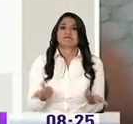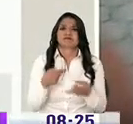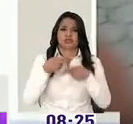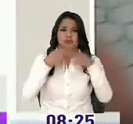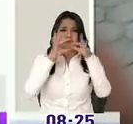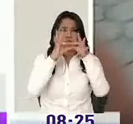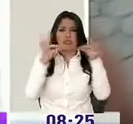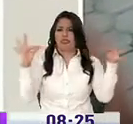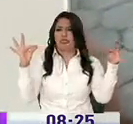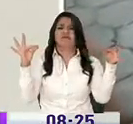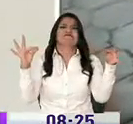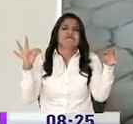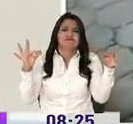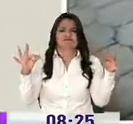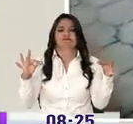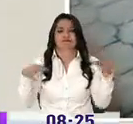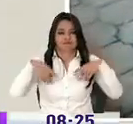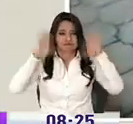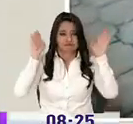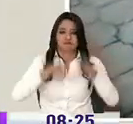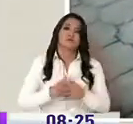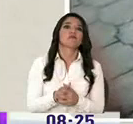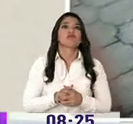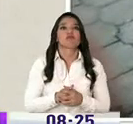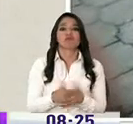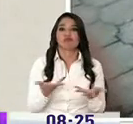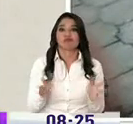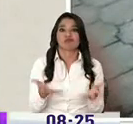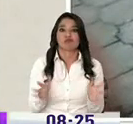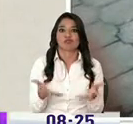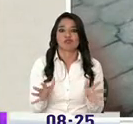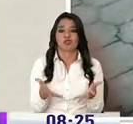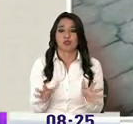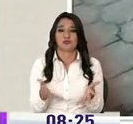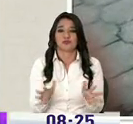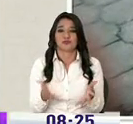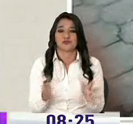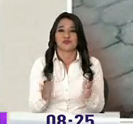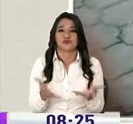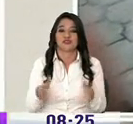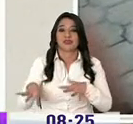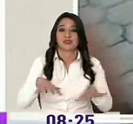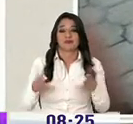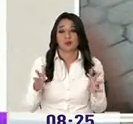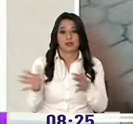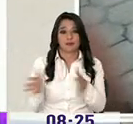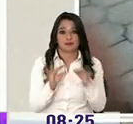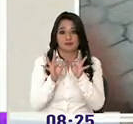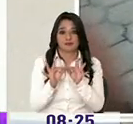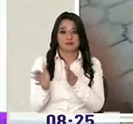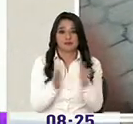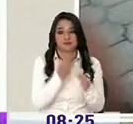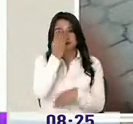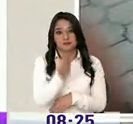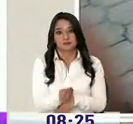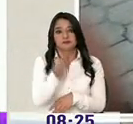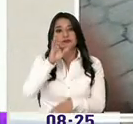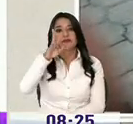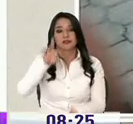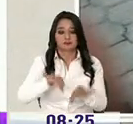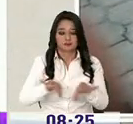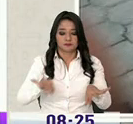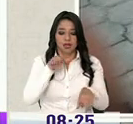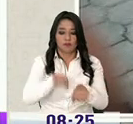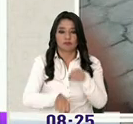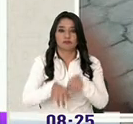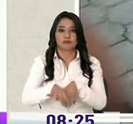No, está bien. Pero nada, hay dirección. Criqui, criqui, criqui, criqui, criqui. Buenos días, TVC. Hay una fuga de agua. Hace un